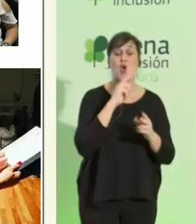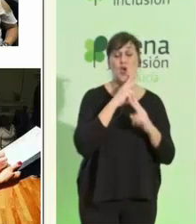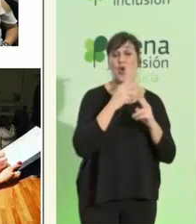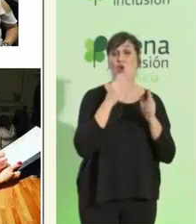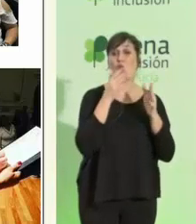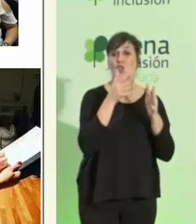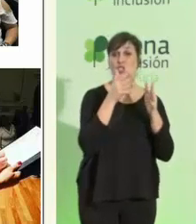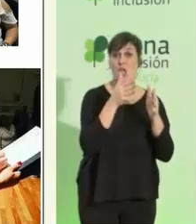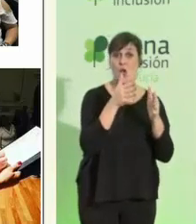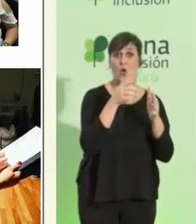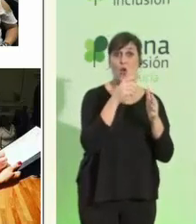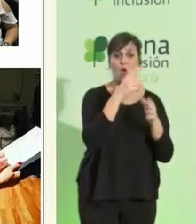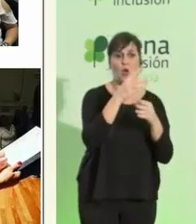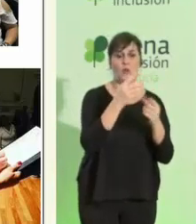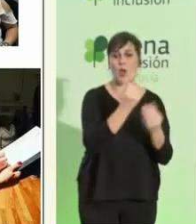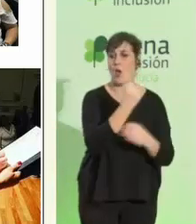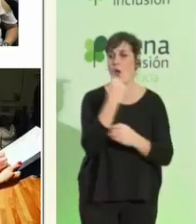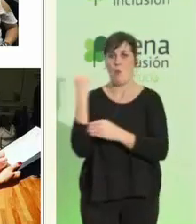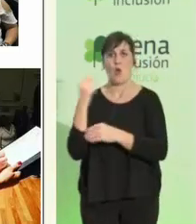Funciona bastante bien.